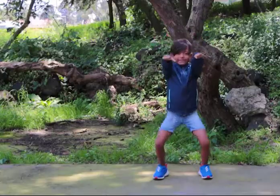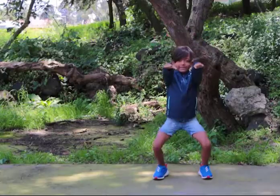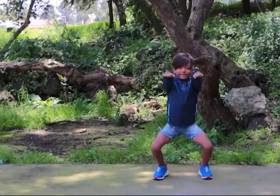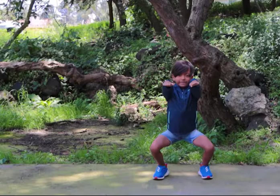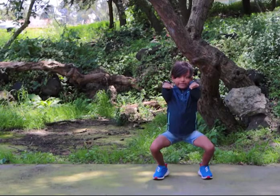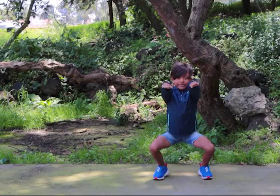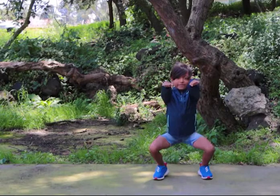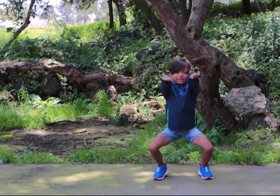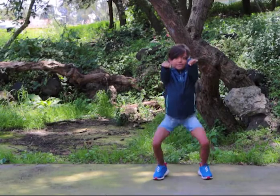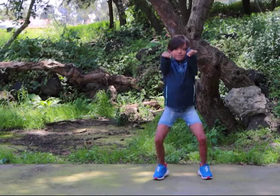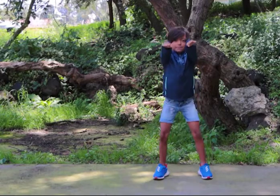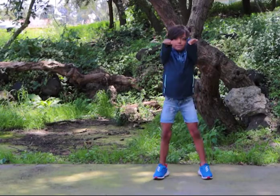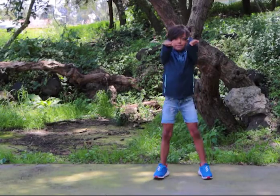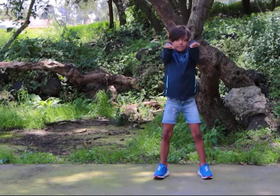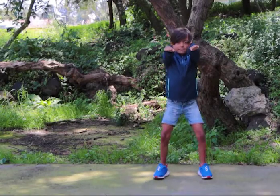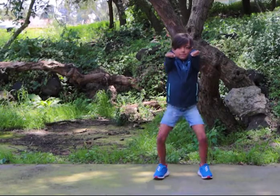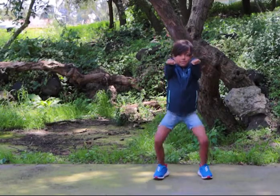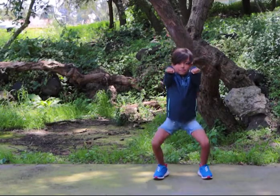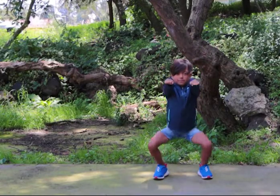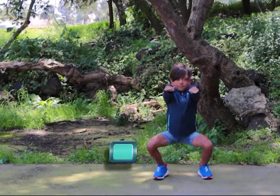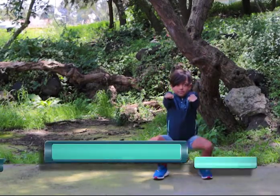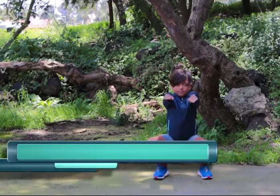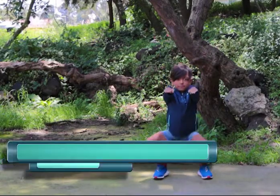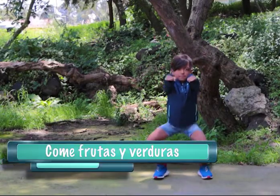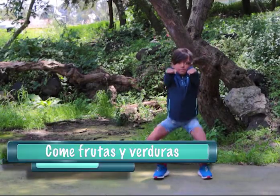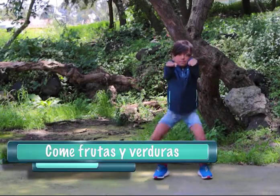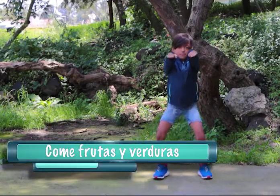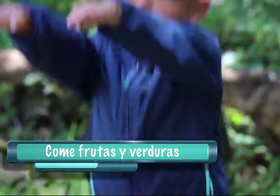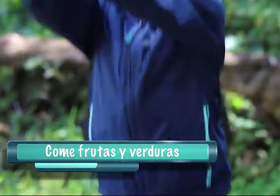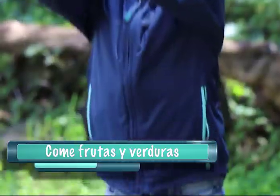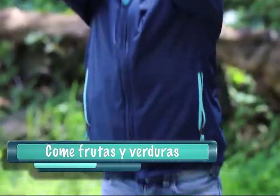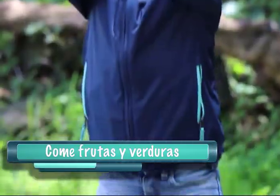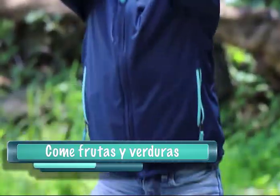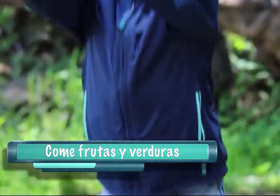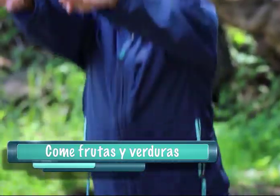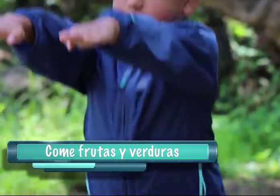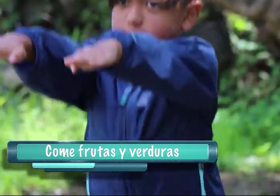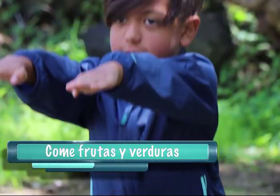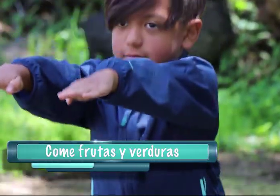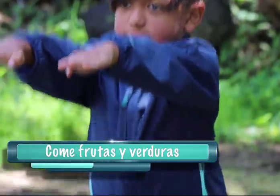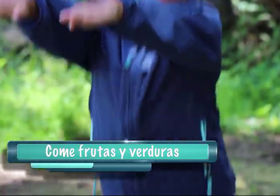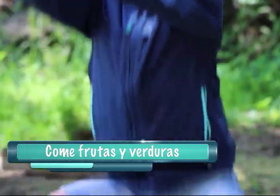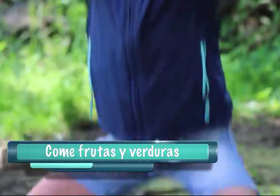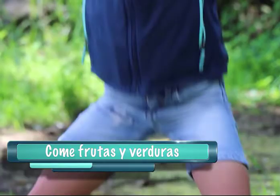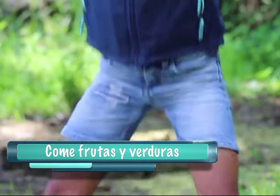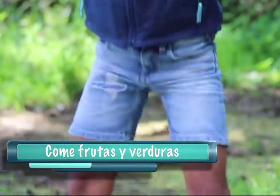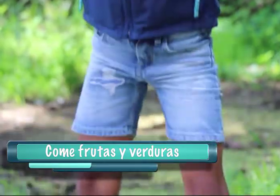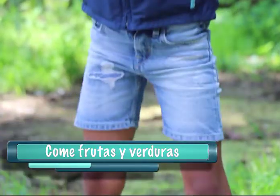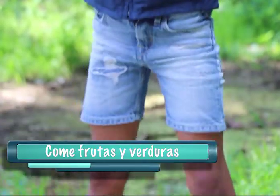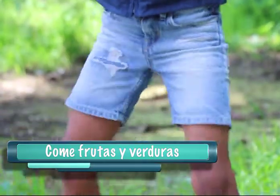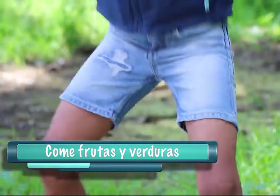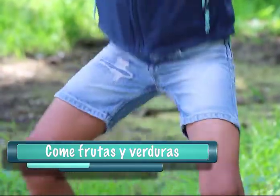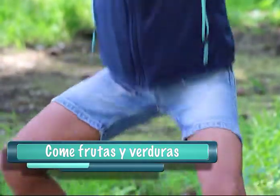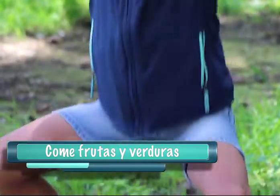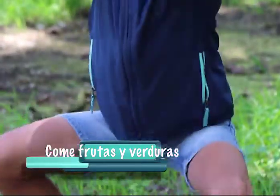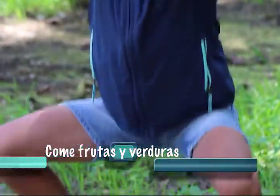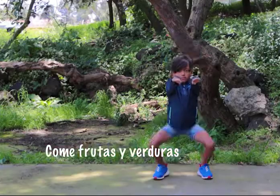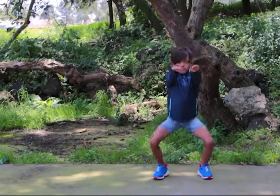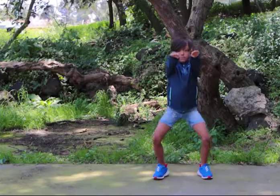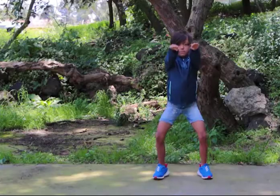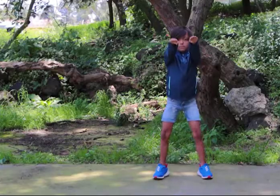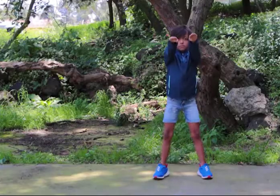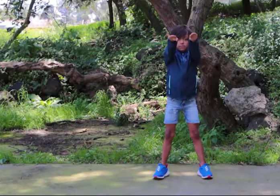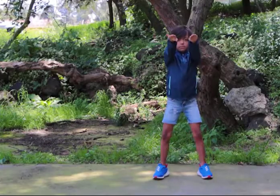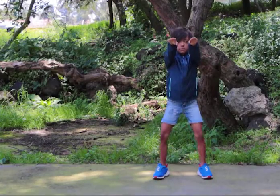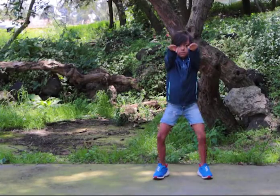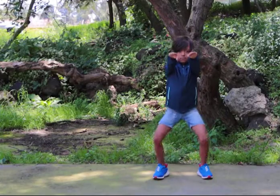Bajamos, flexionamos. Muy bien, exactamente ahí. Muy bien hecho, Yair. Ahí bien, una más. Bien,